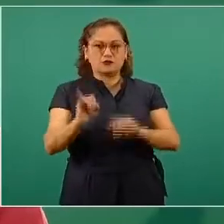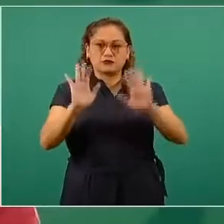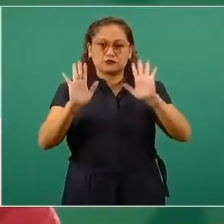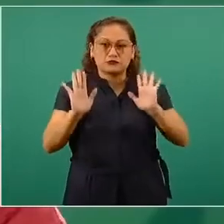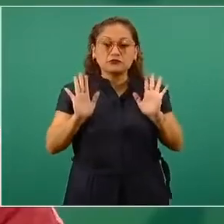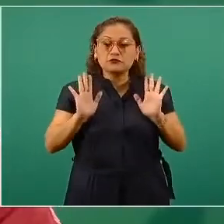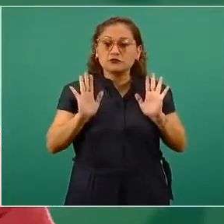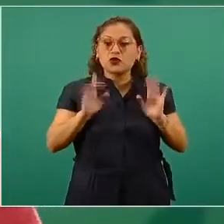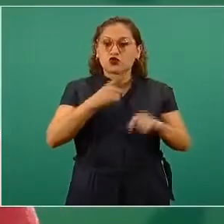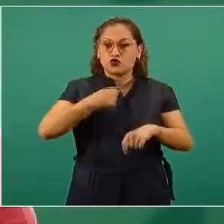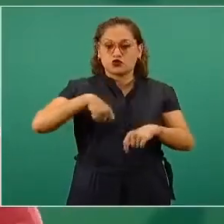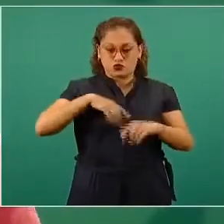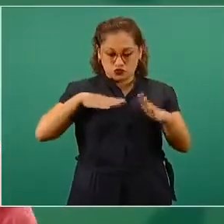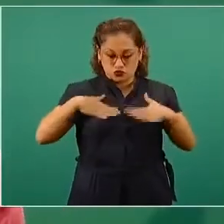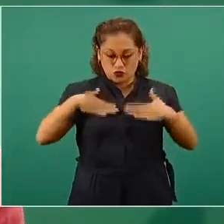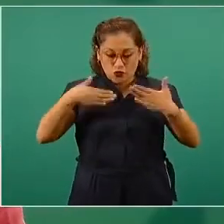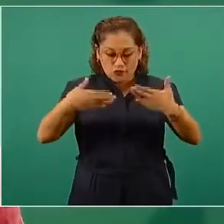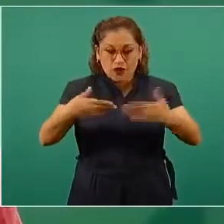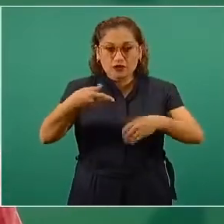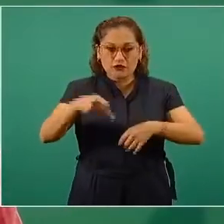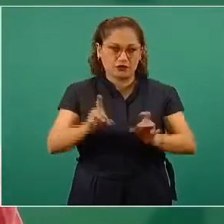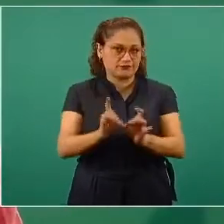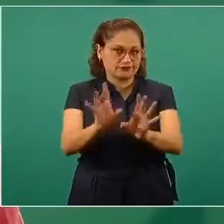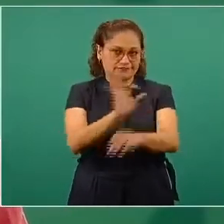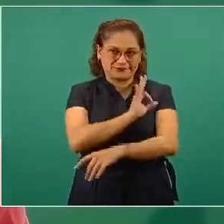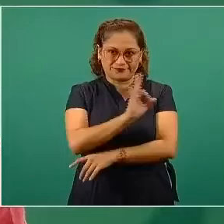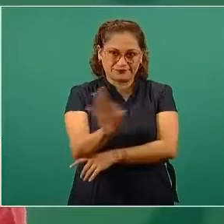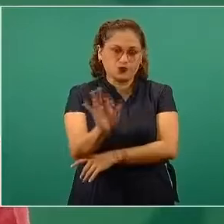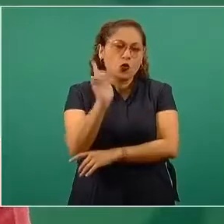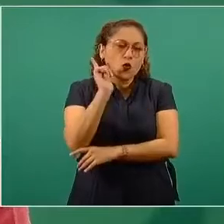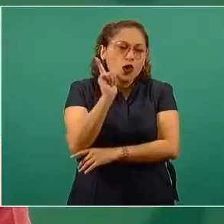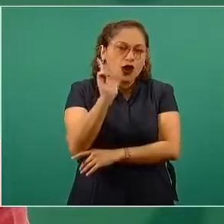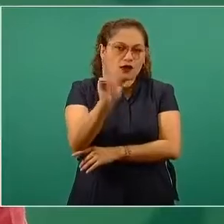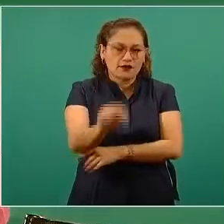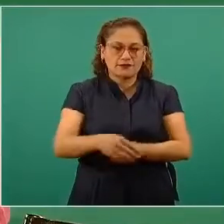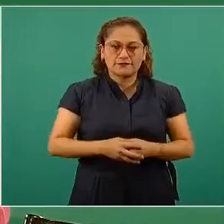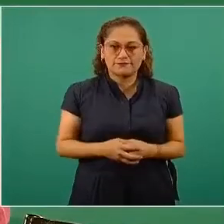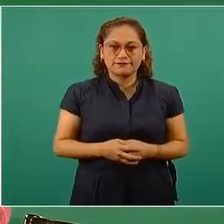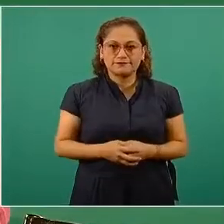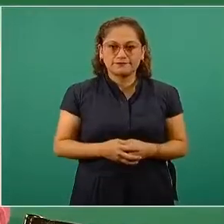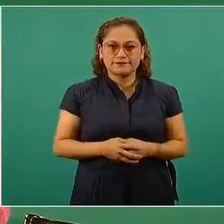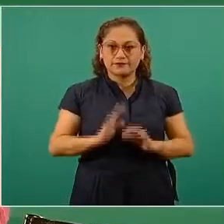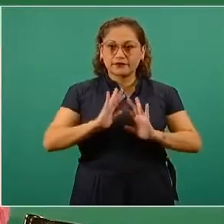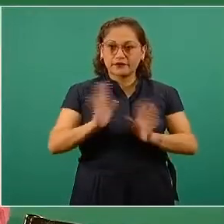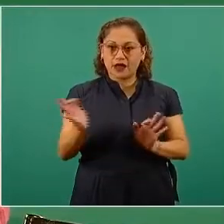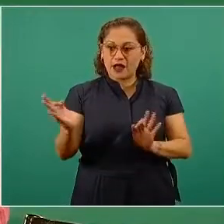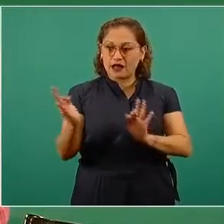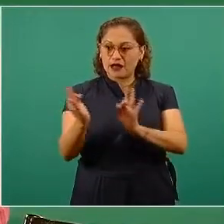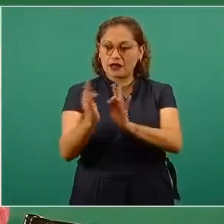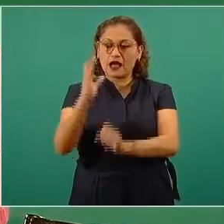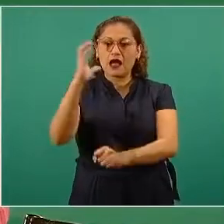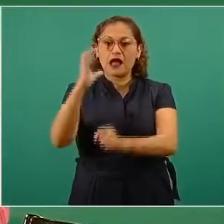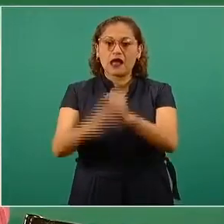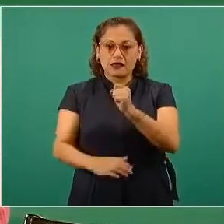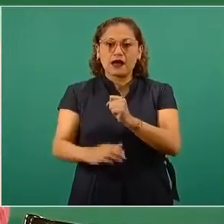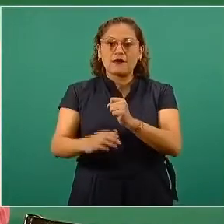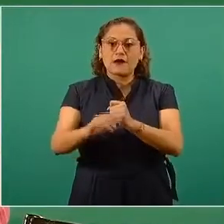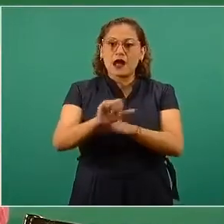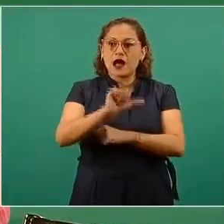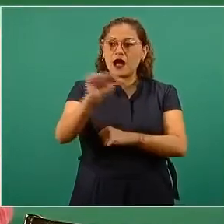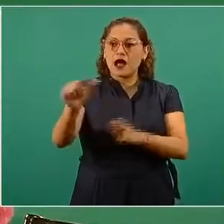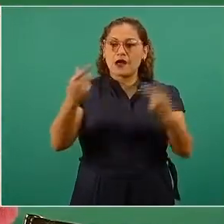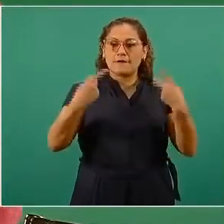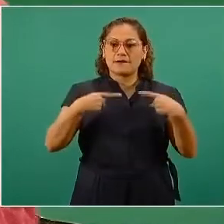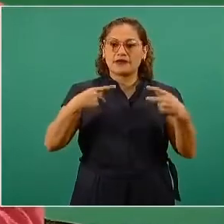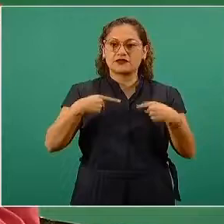franqueza que pudiera haber un imprevisto, ojalá que no sea el caso, en culminar la vacunación a personas adultas mayores. No